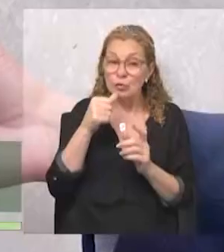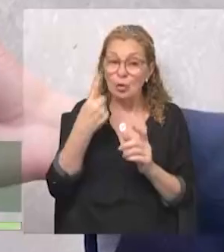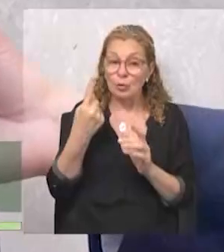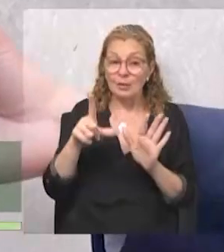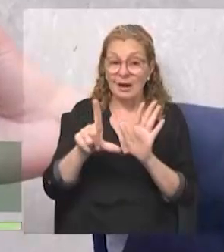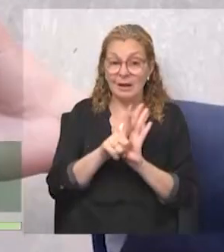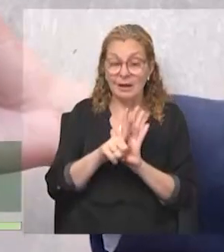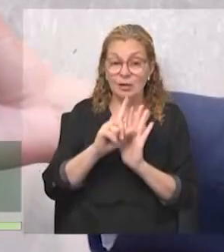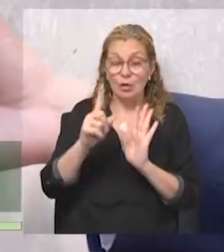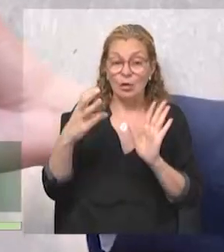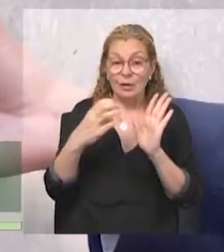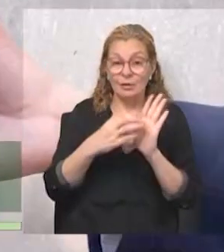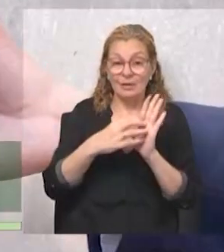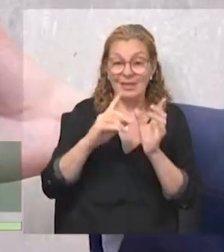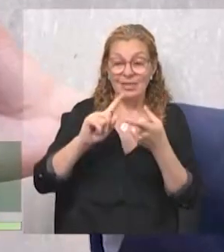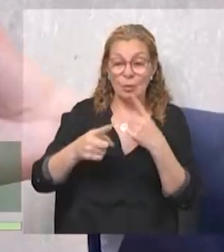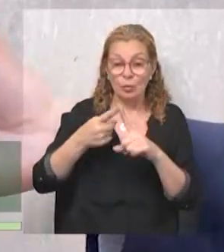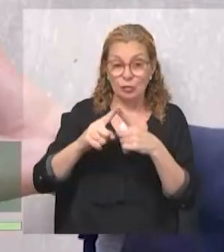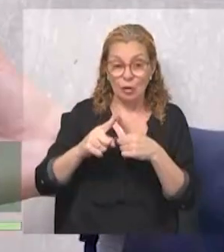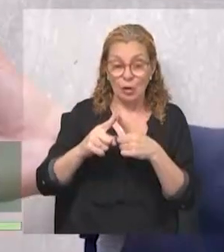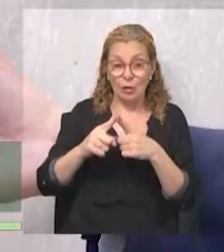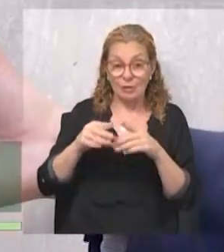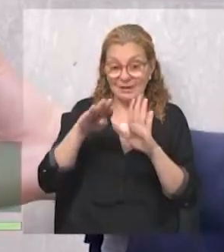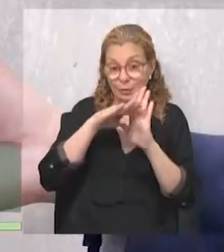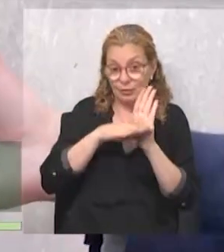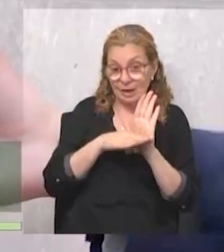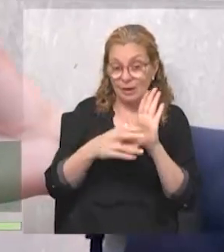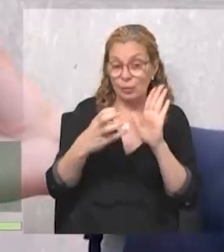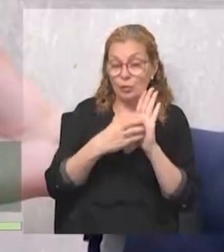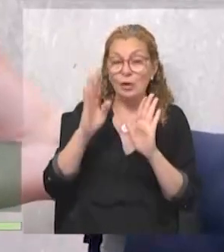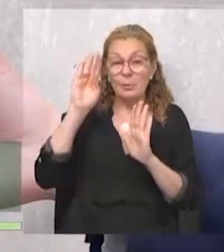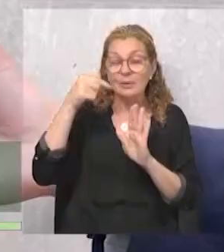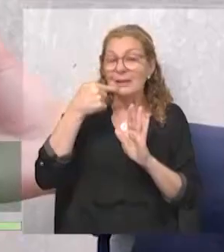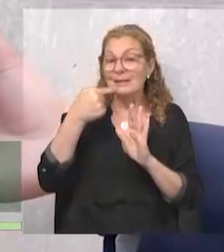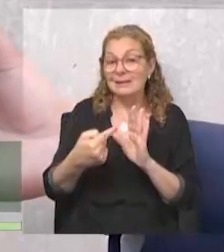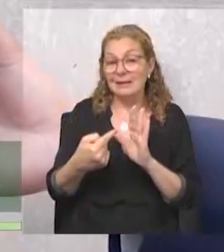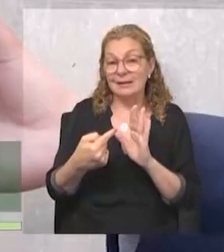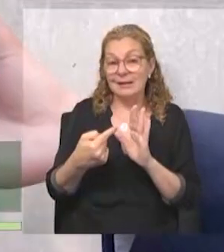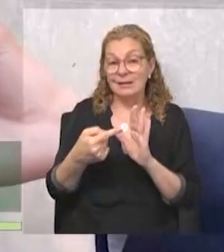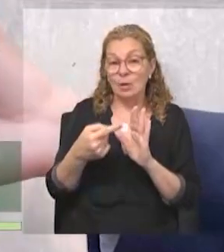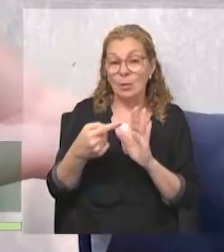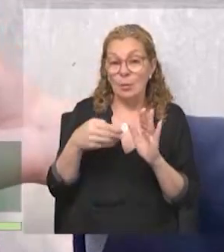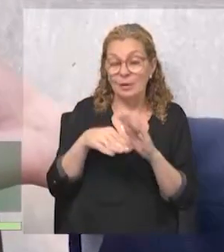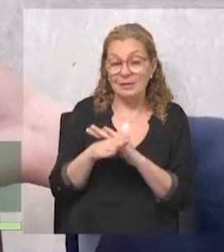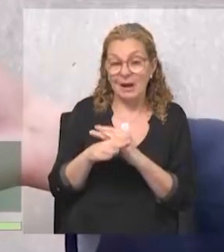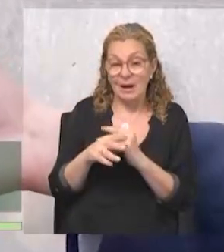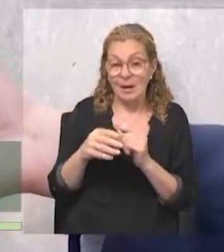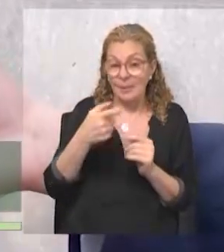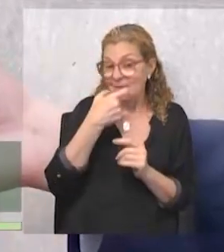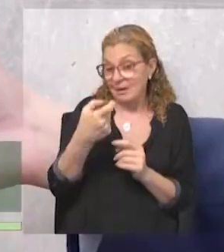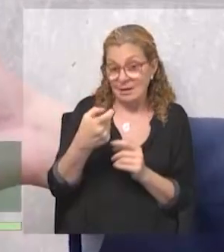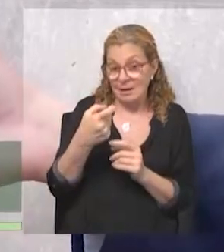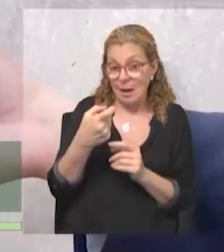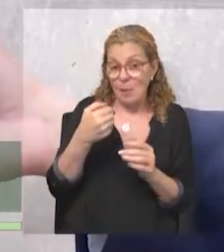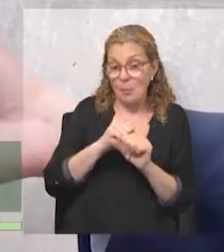y no con la Constitución se resuelve discutiendo regulando la Constitución de la República Estableciendo así como puedo allanar una pizería poder